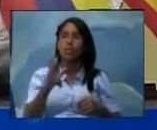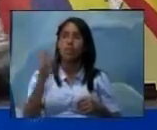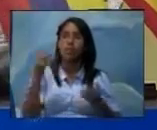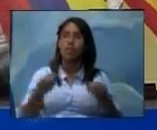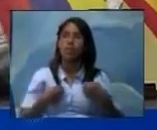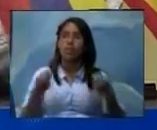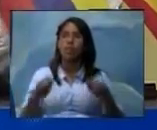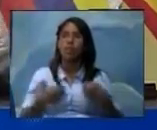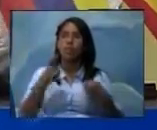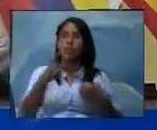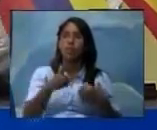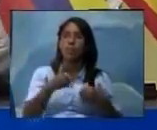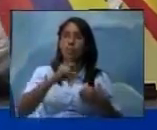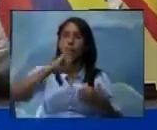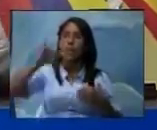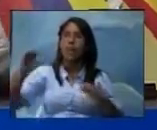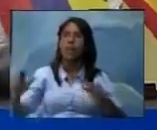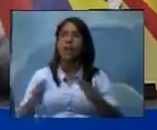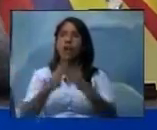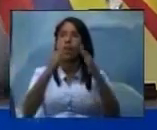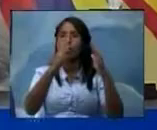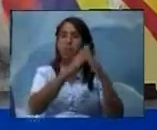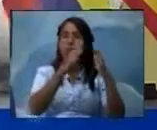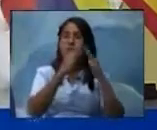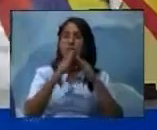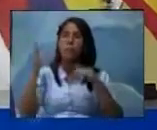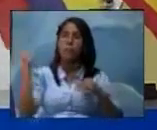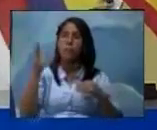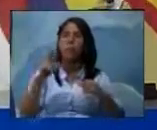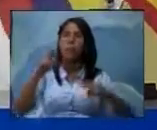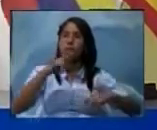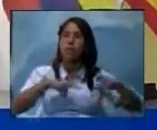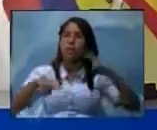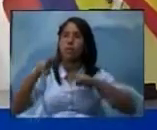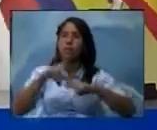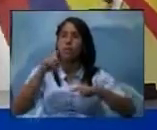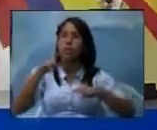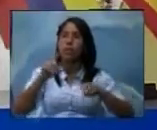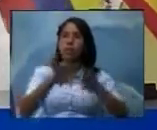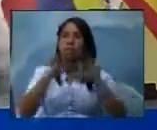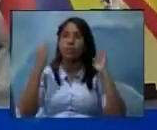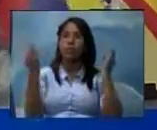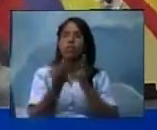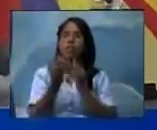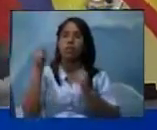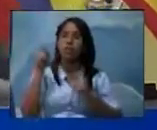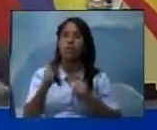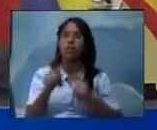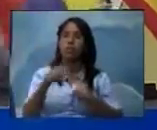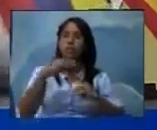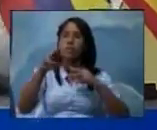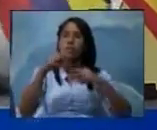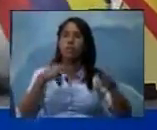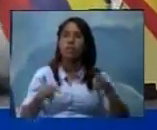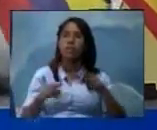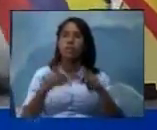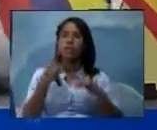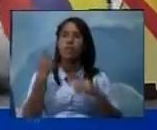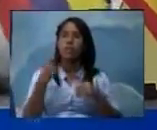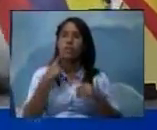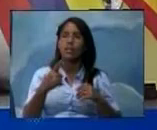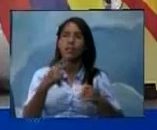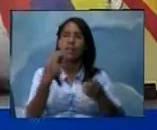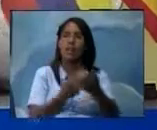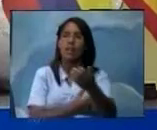Gabriela vive en Jerusalén. Vino a visitar a su familia y por aquí me mandan una notita que